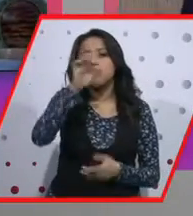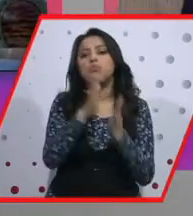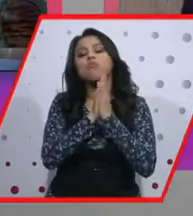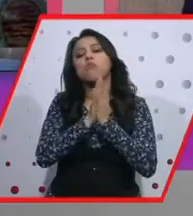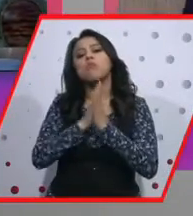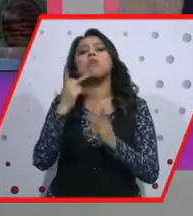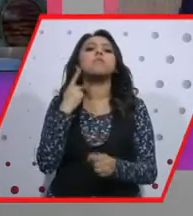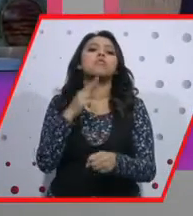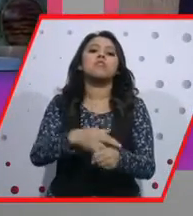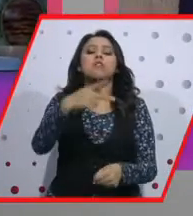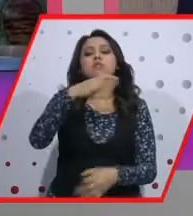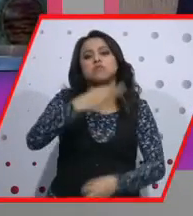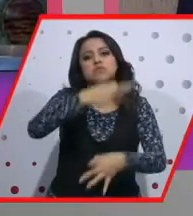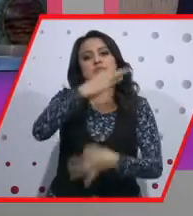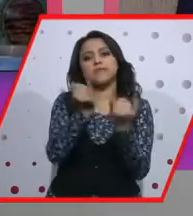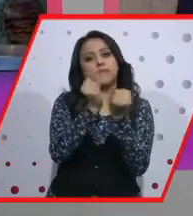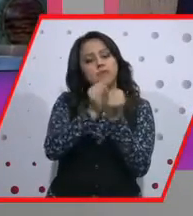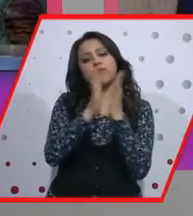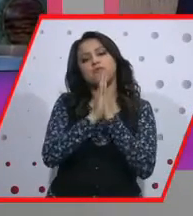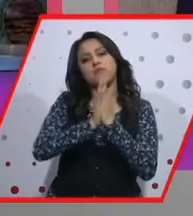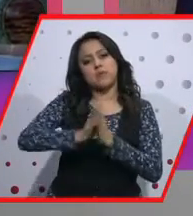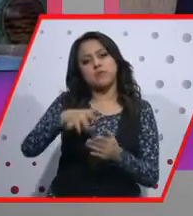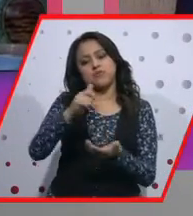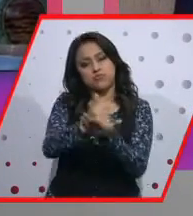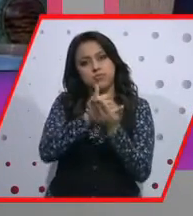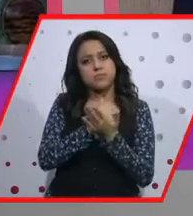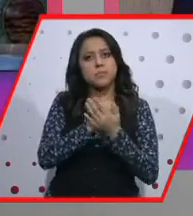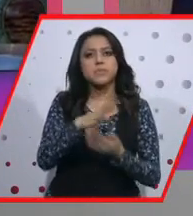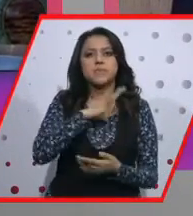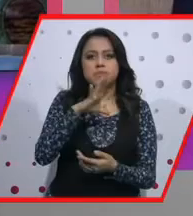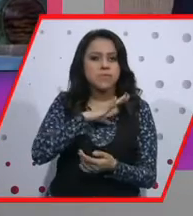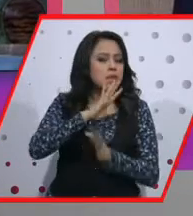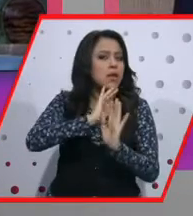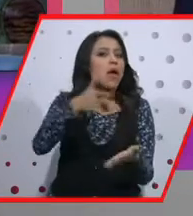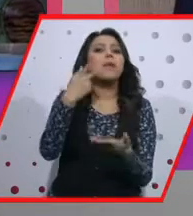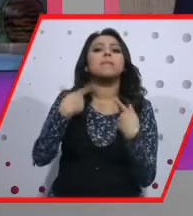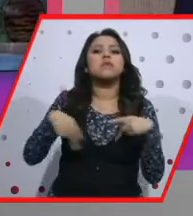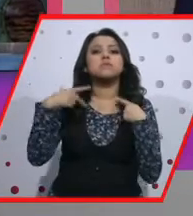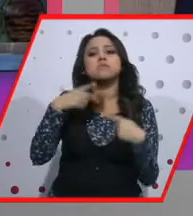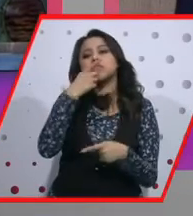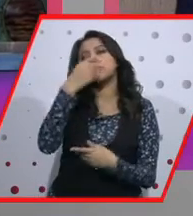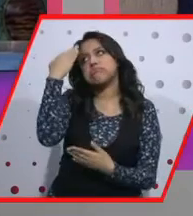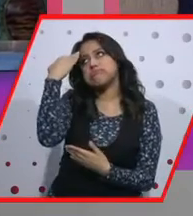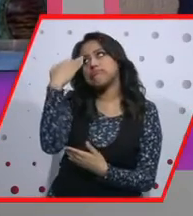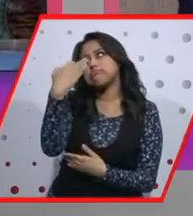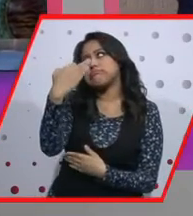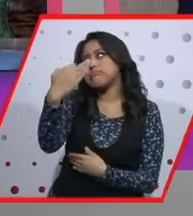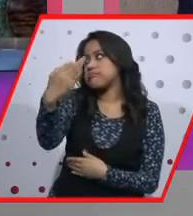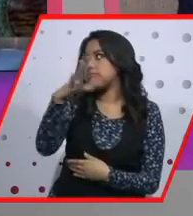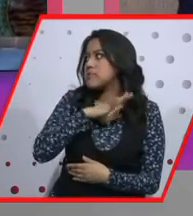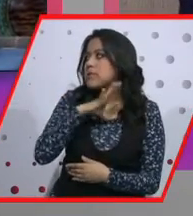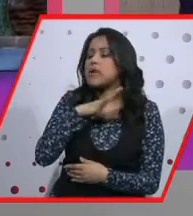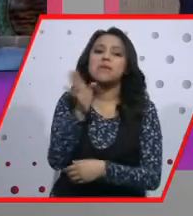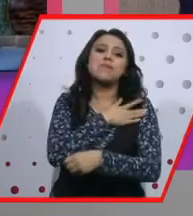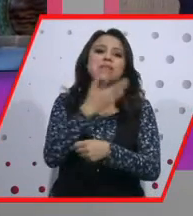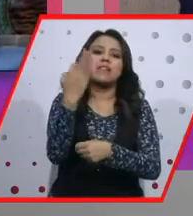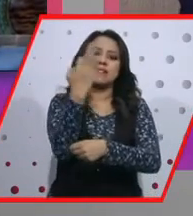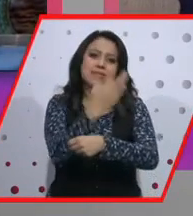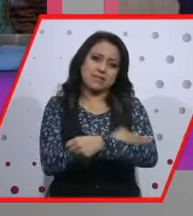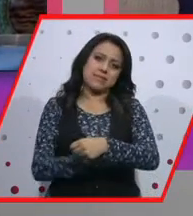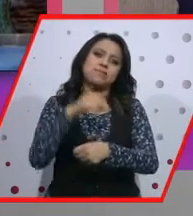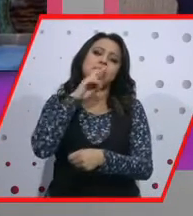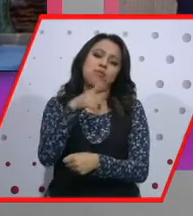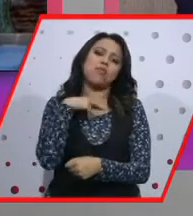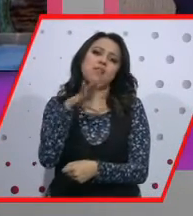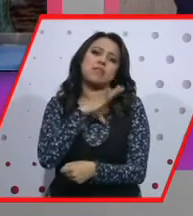Justicia también, no? Claro que sí, con mucho gusto en este momento la hacemos. El acta en Joco, pero dijeron que esto va a tardar mucho. Pues bien, buenas tardes. No, pero